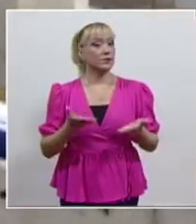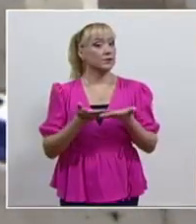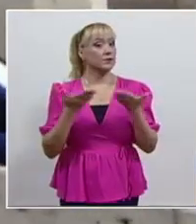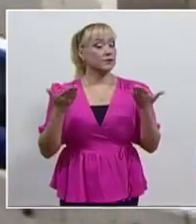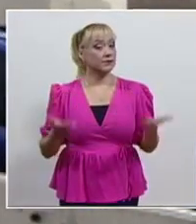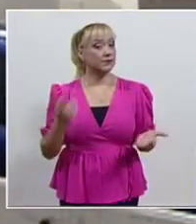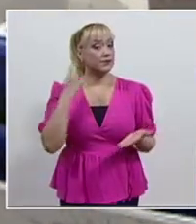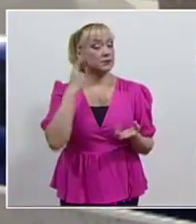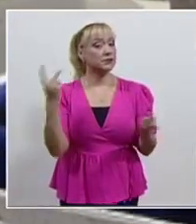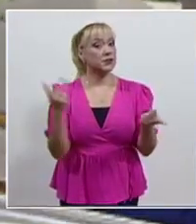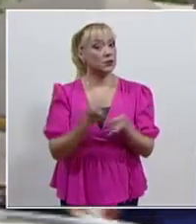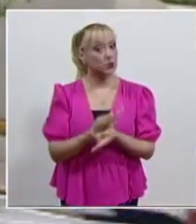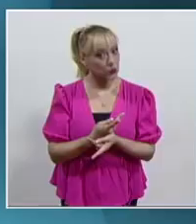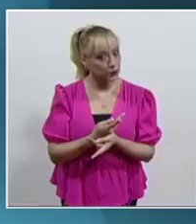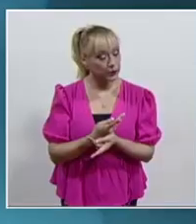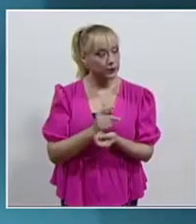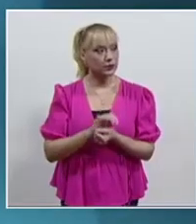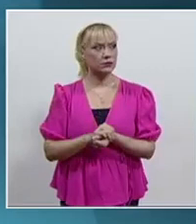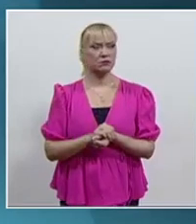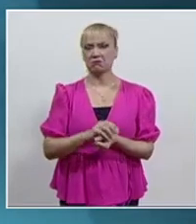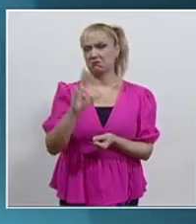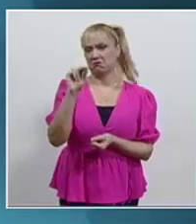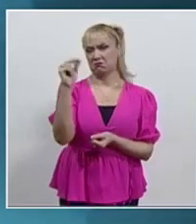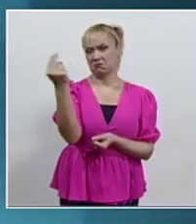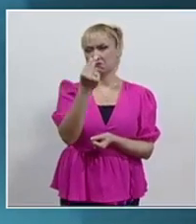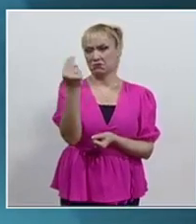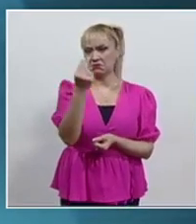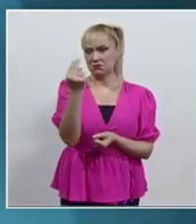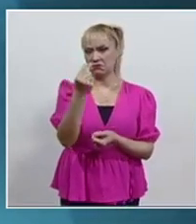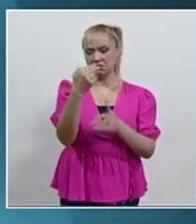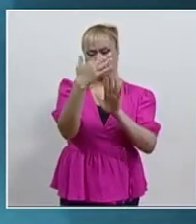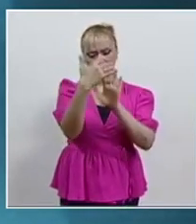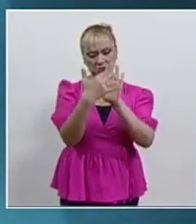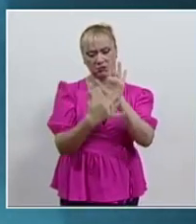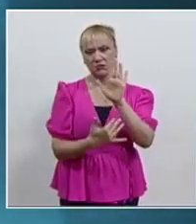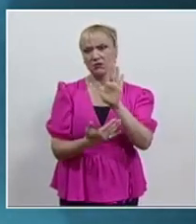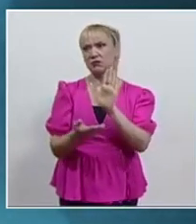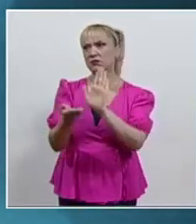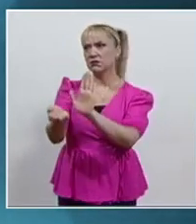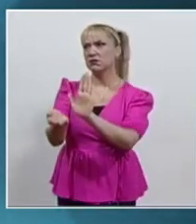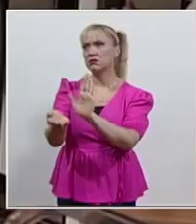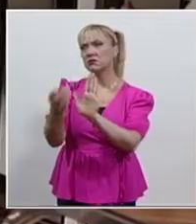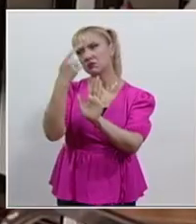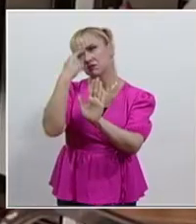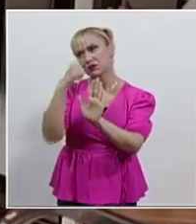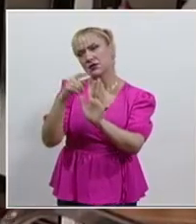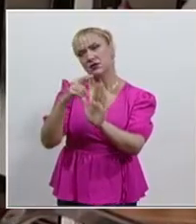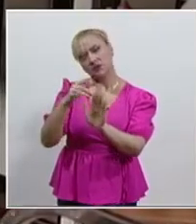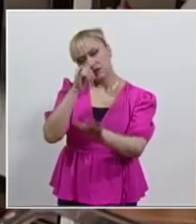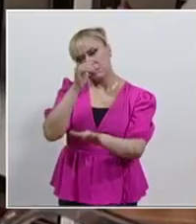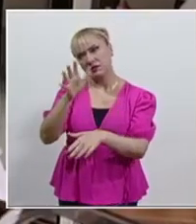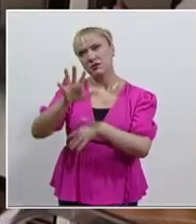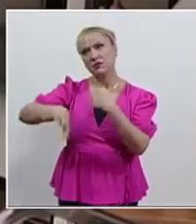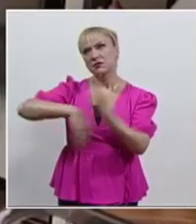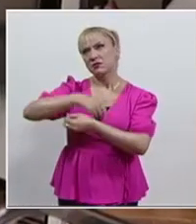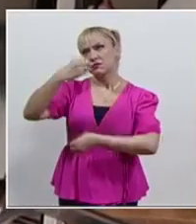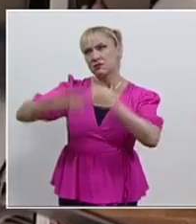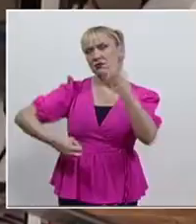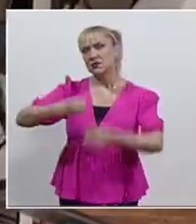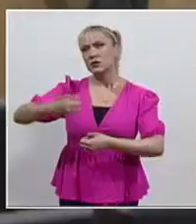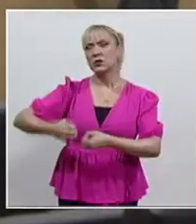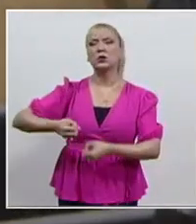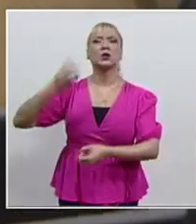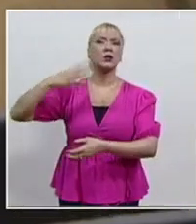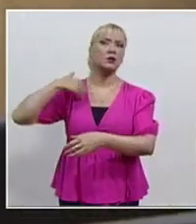Al regresar, no es necesario presentar la negativa de devolución para reclamar por la vía judicial las